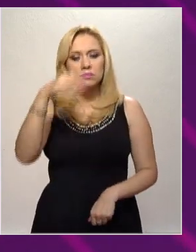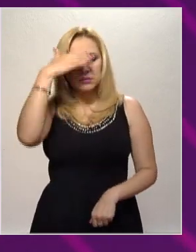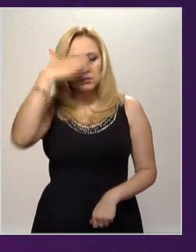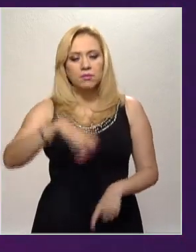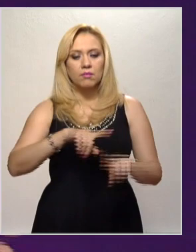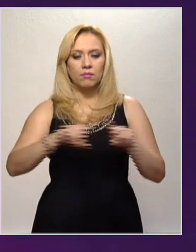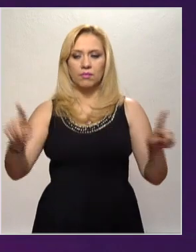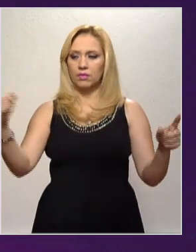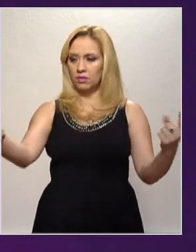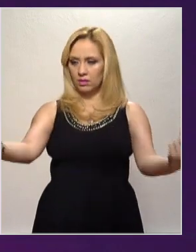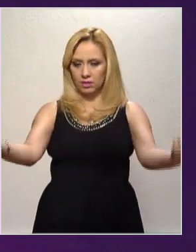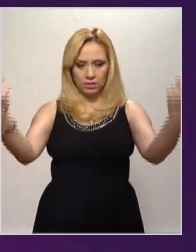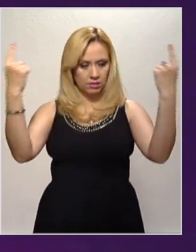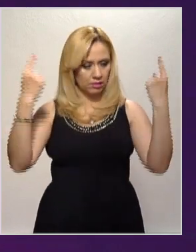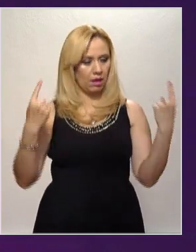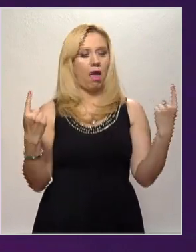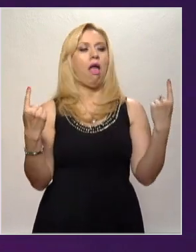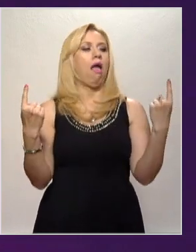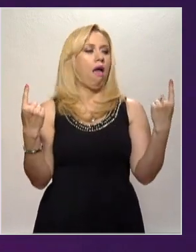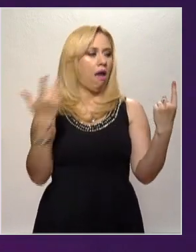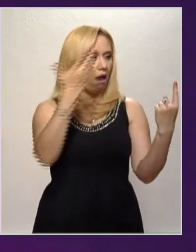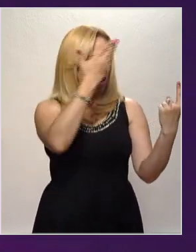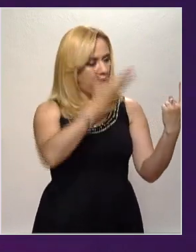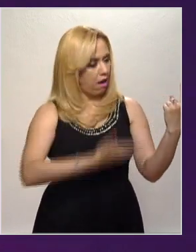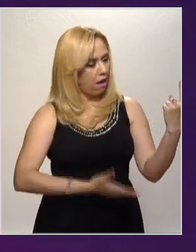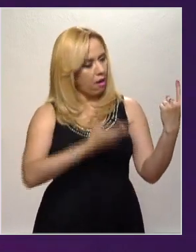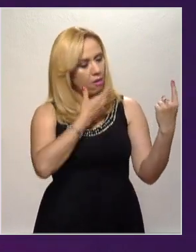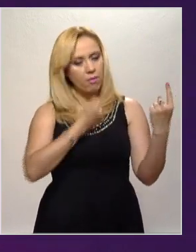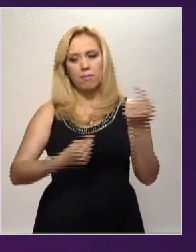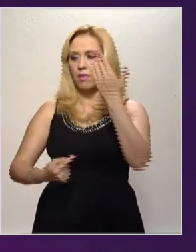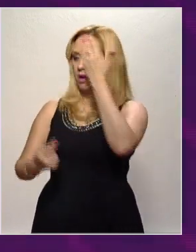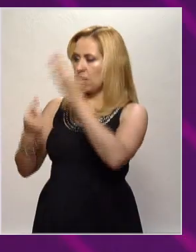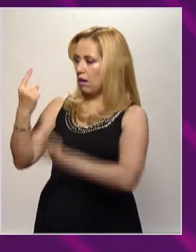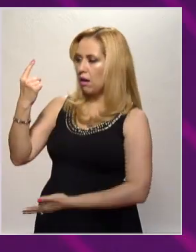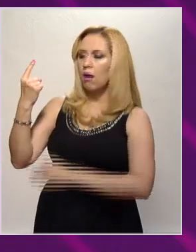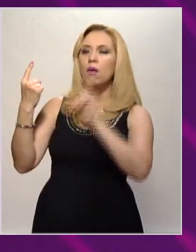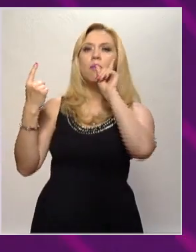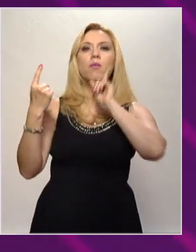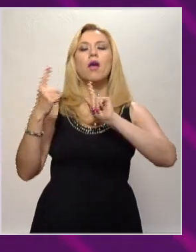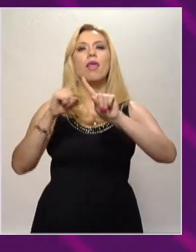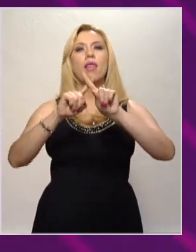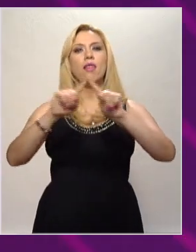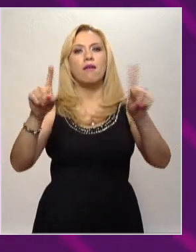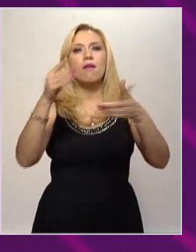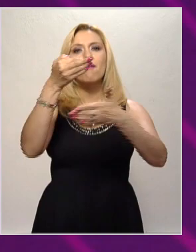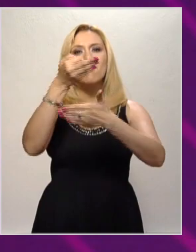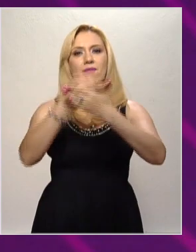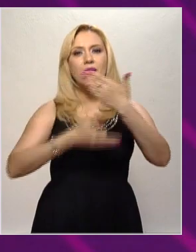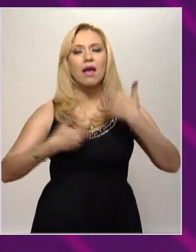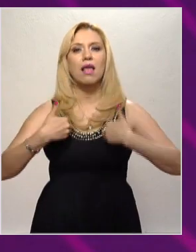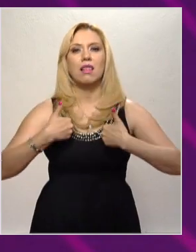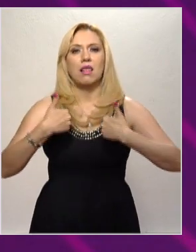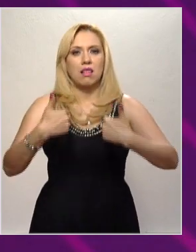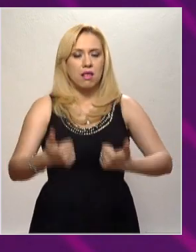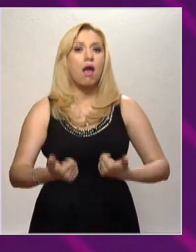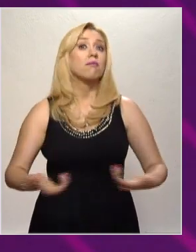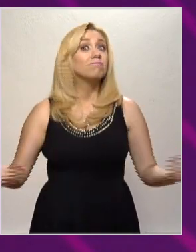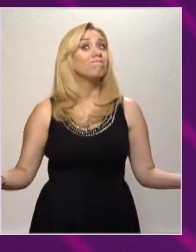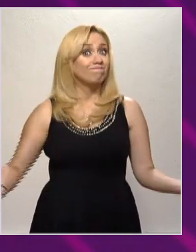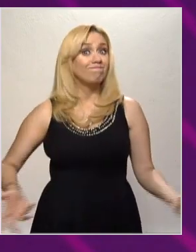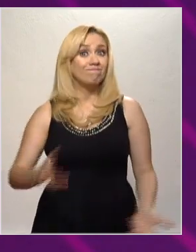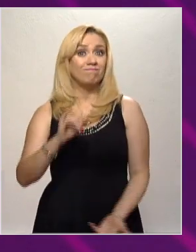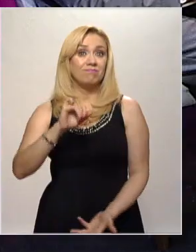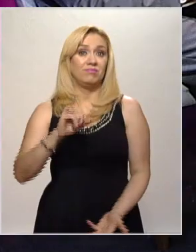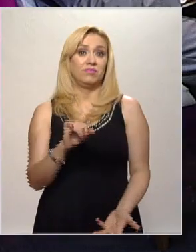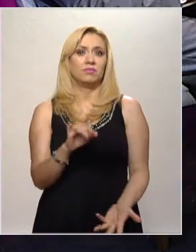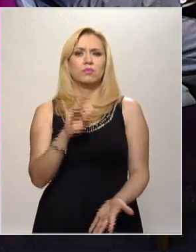la diferencia, ¿no? Entre género y sexo y cómo es que afecta, ¿no? esa falta de visión en su práctica médica a las Y mujeres. no es solamente